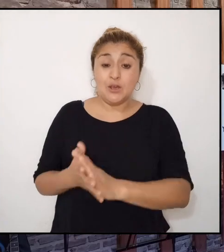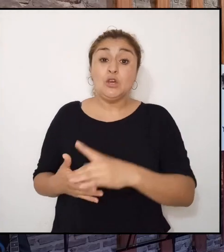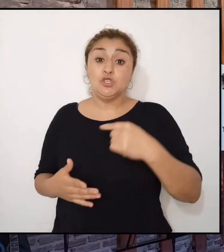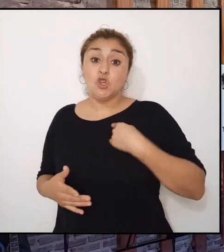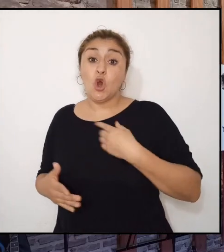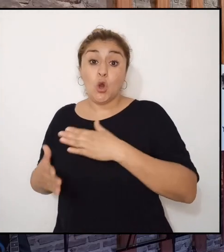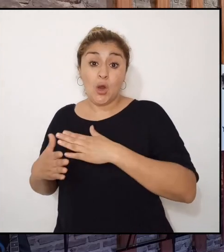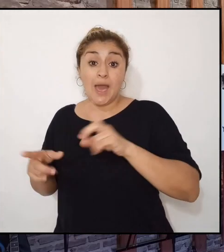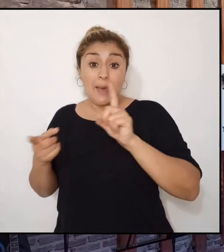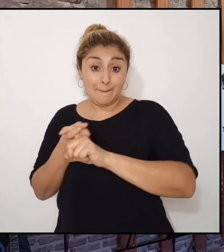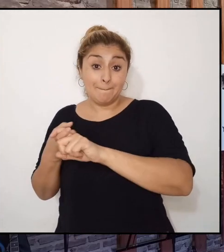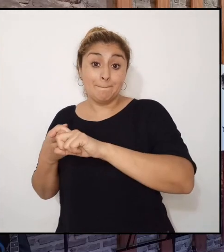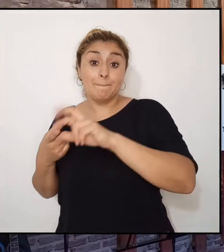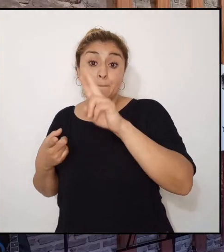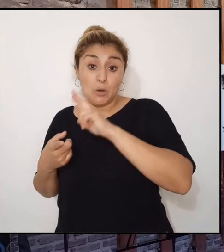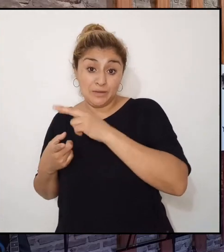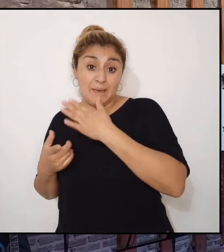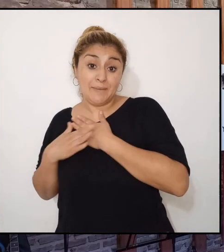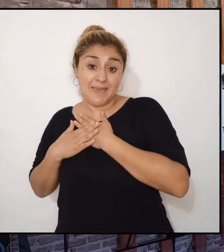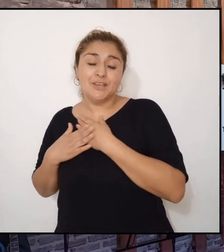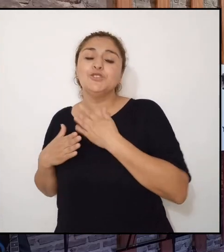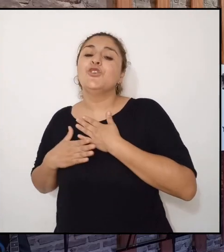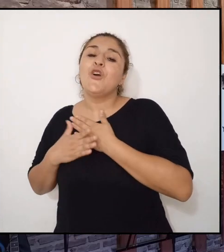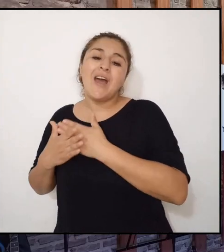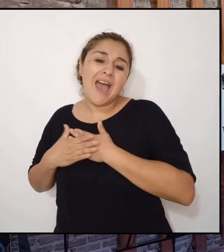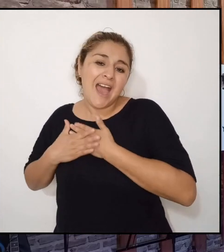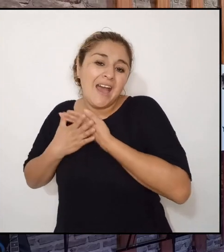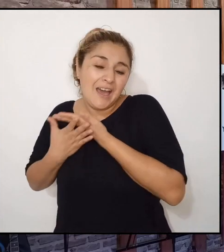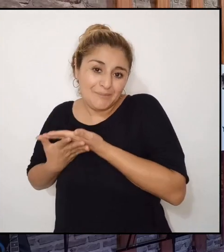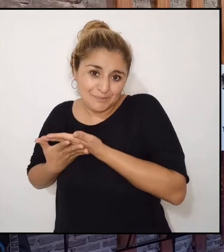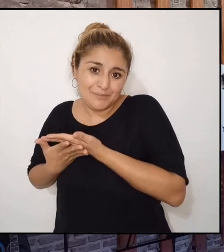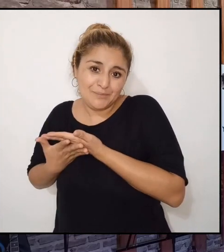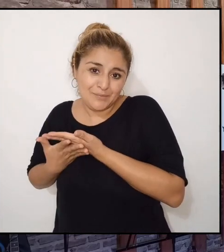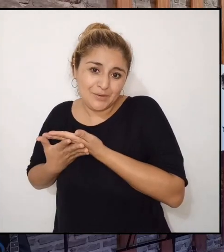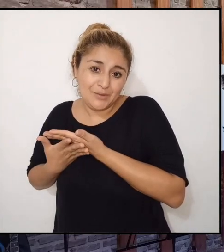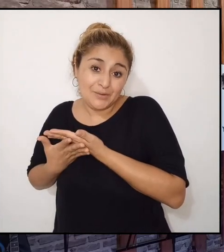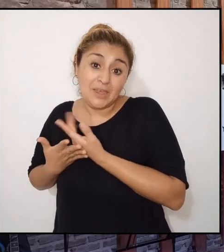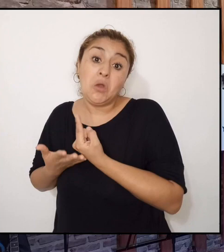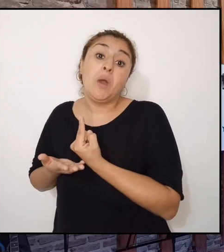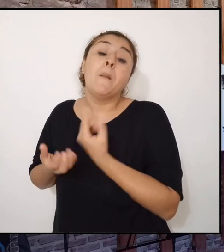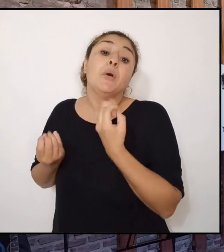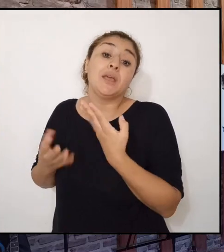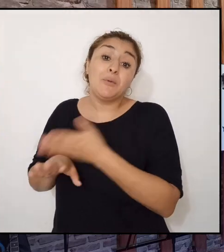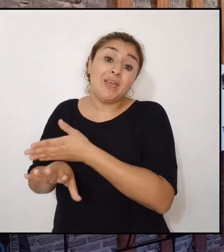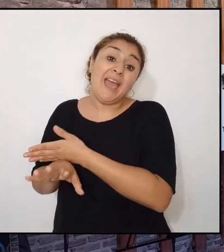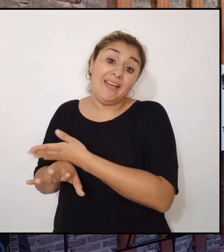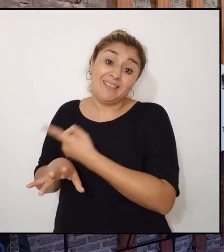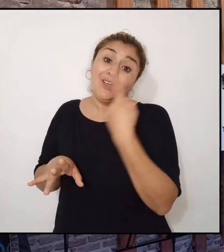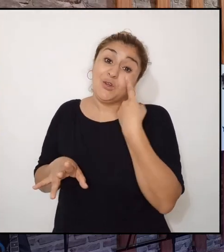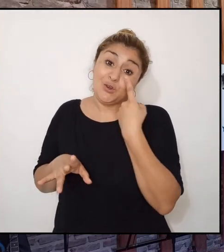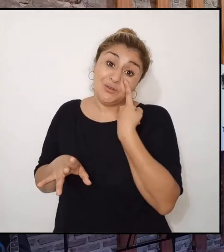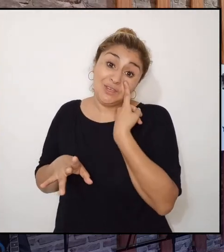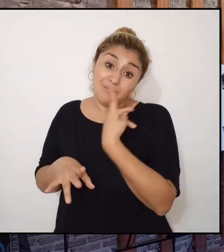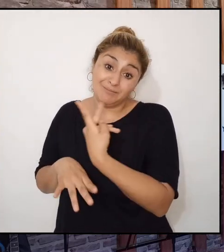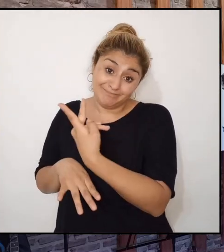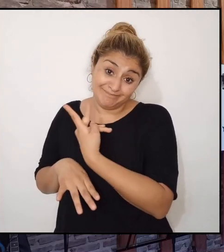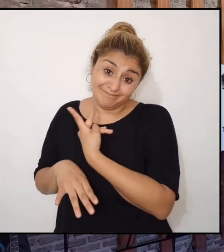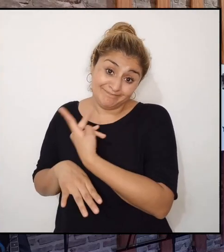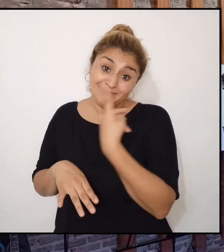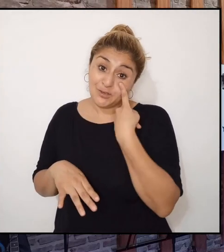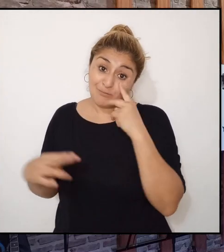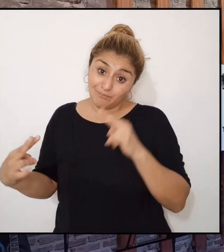porque un día la conocí. Si nunca la me hubiera cruzado en el camino, no me hubiese enamorado de ella.